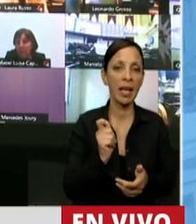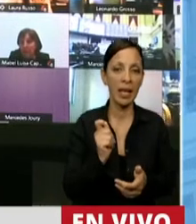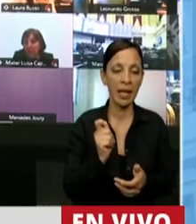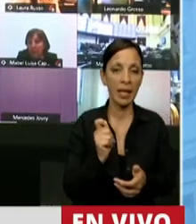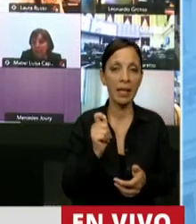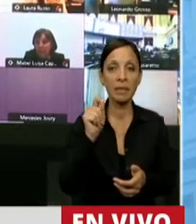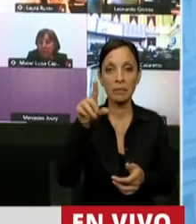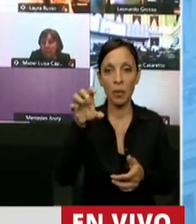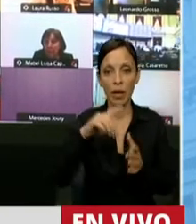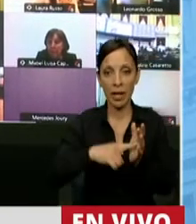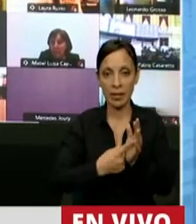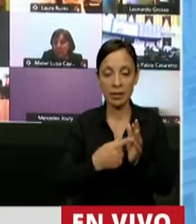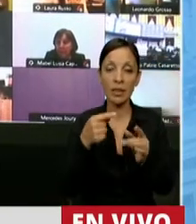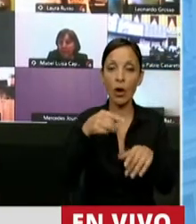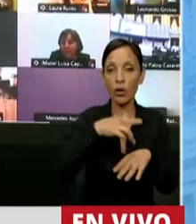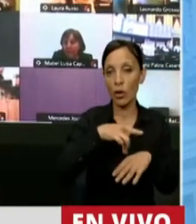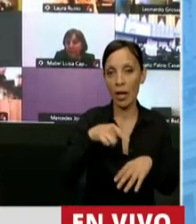a los porteños.